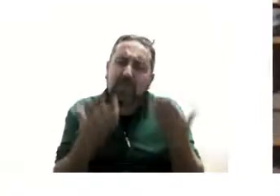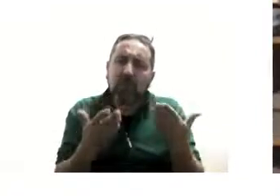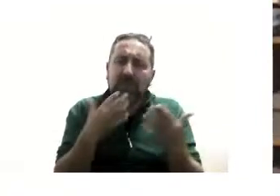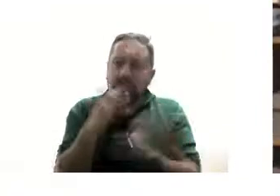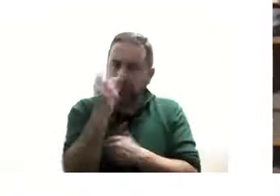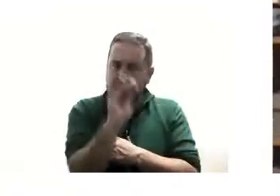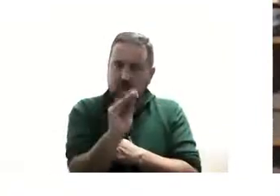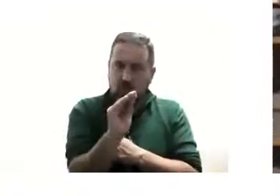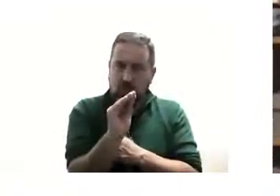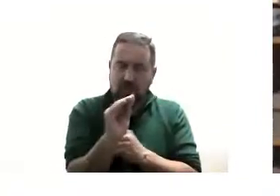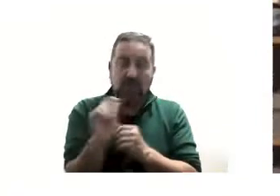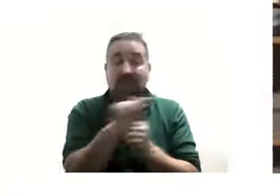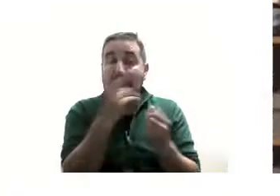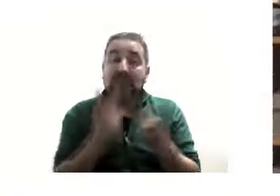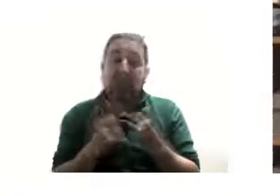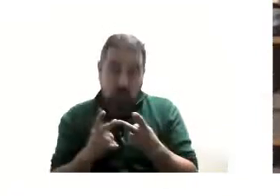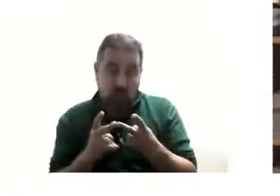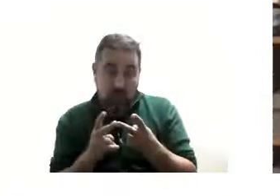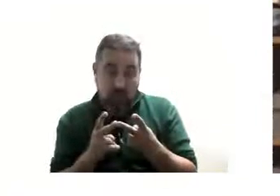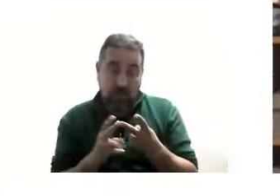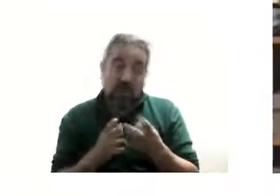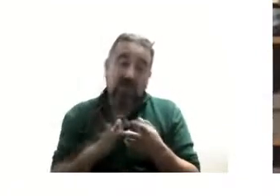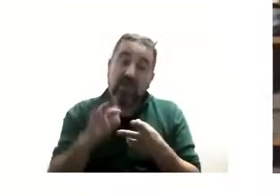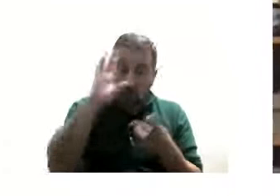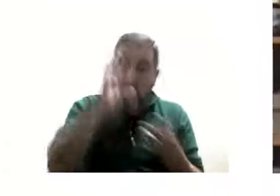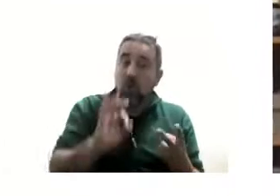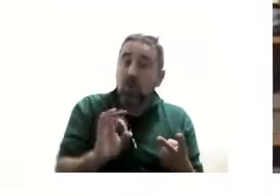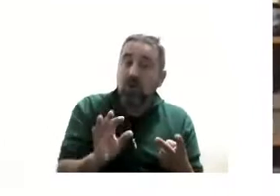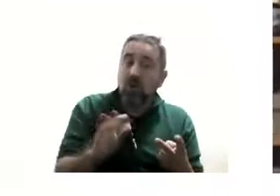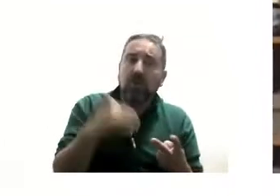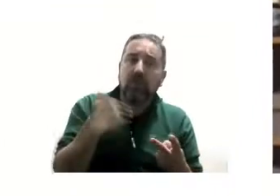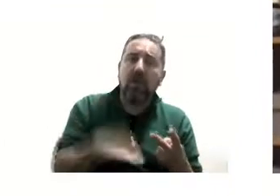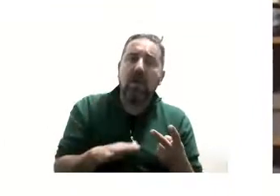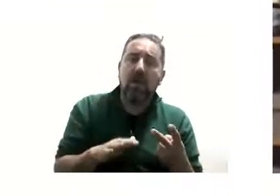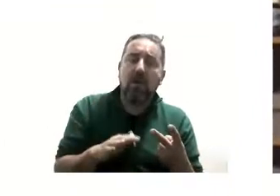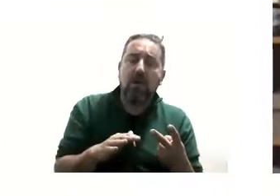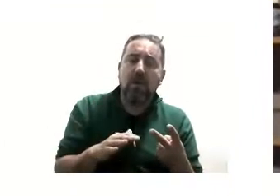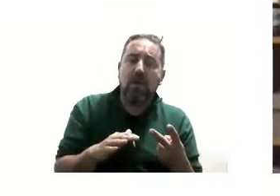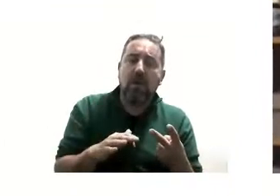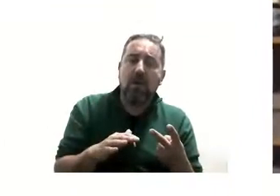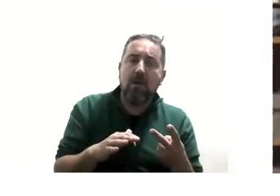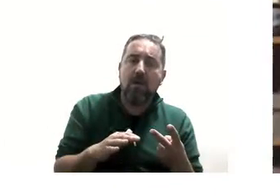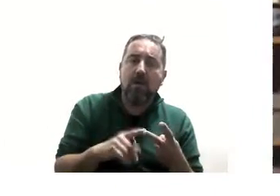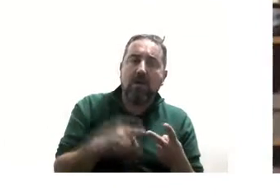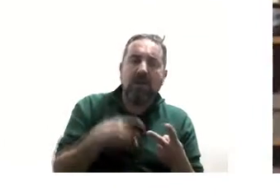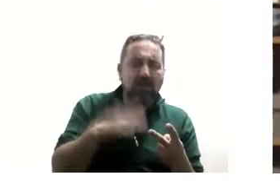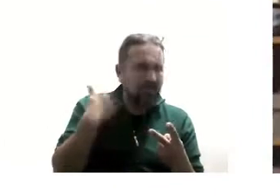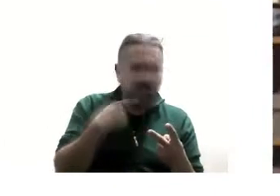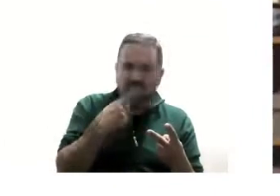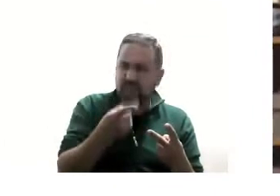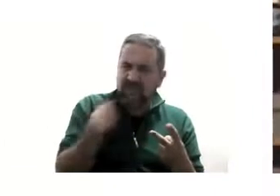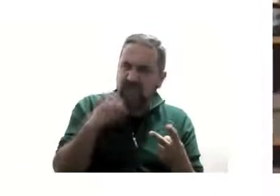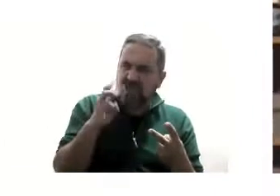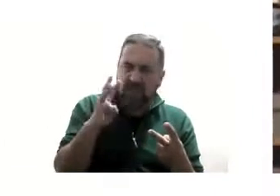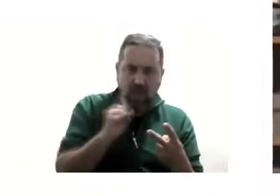Sobre la segunda, hombre, lo lógico es que una vez que ya ha pasado 13 años, me parece que decías que